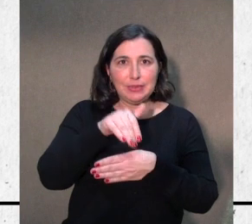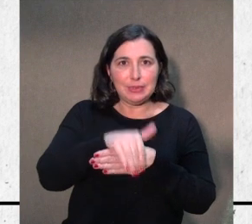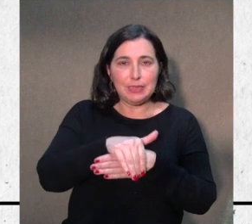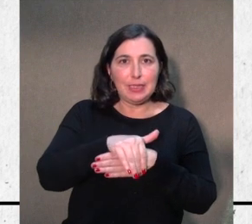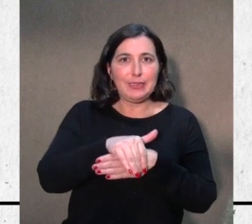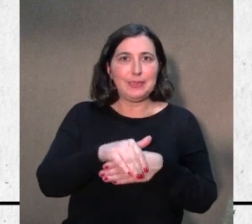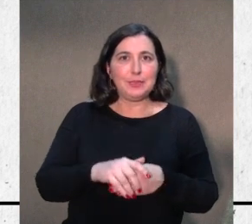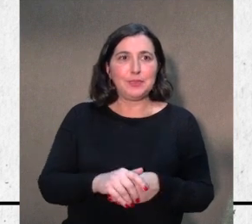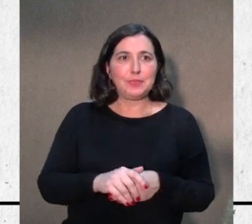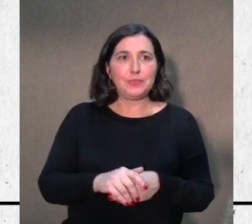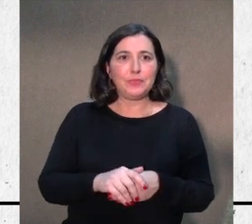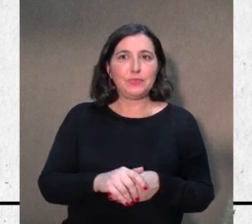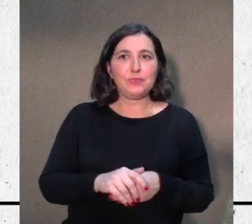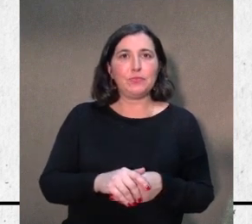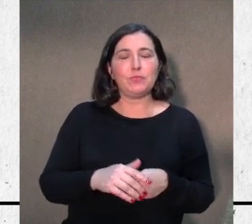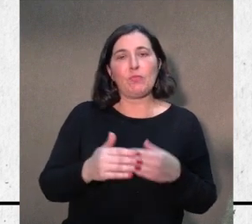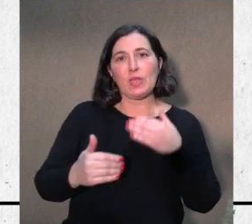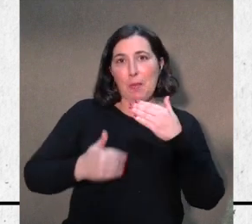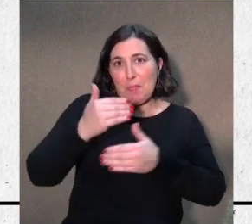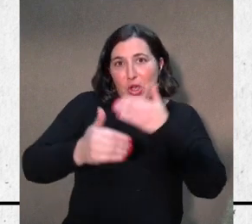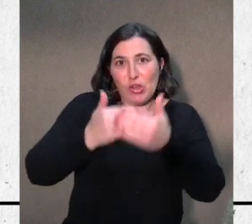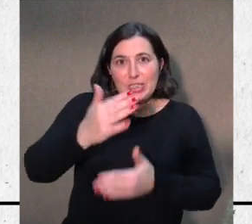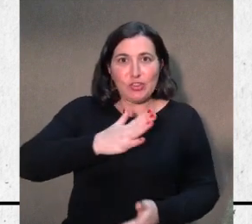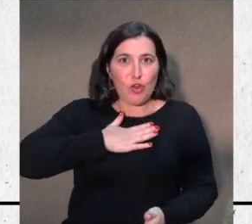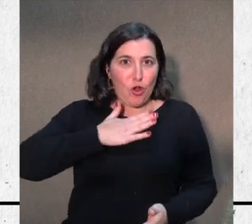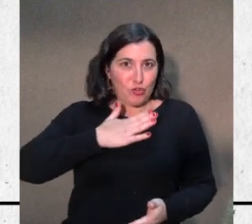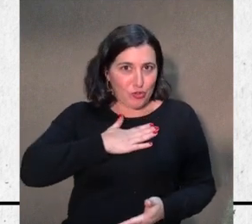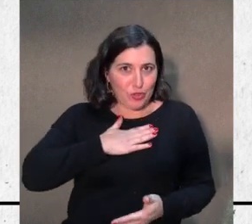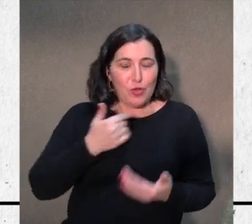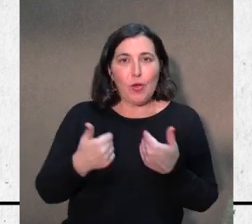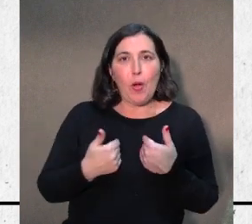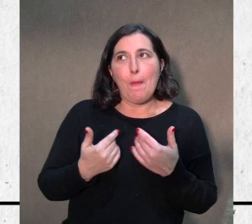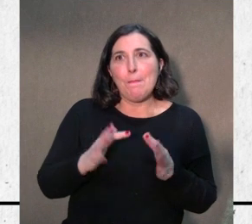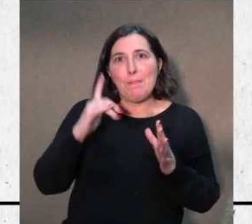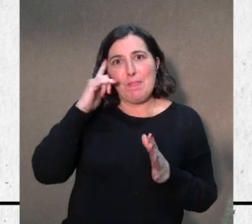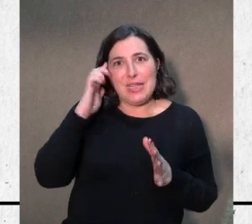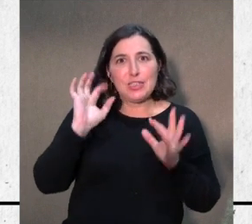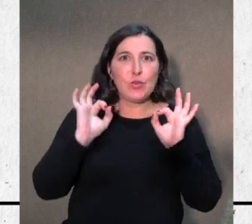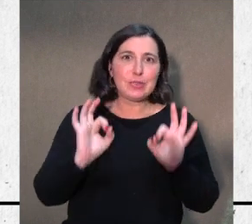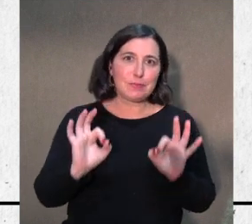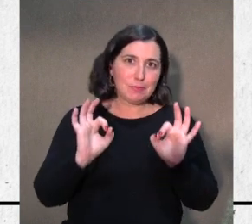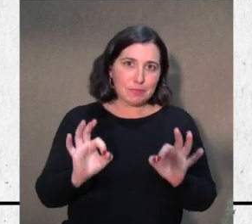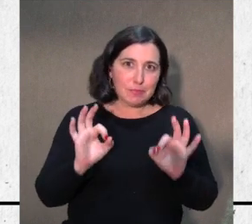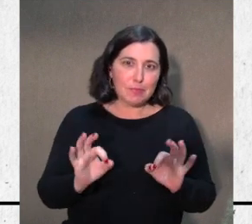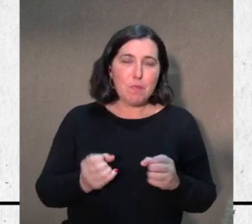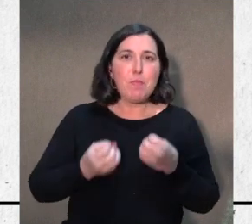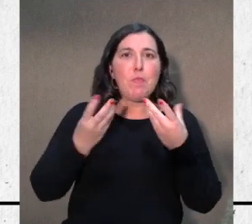El proceso que hice yo creo que fue un poco particular, porque yo empecé en el sistema de